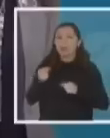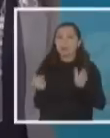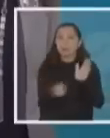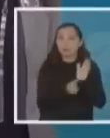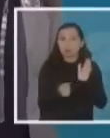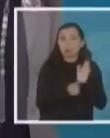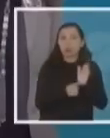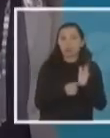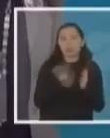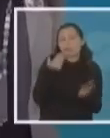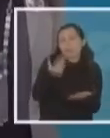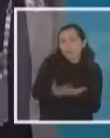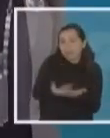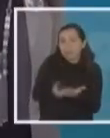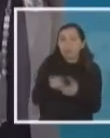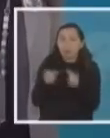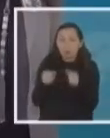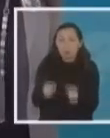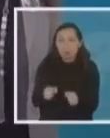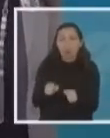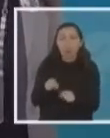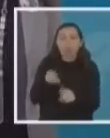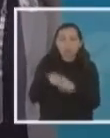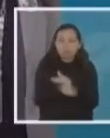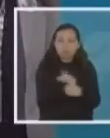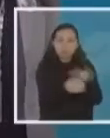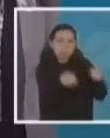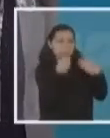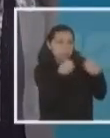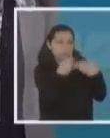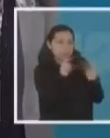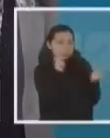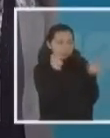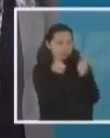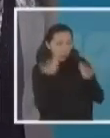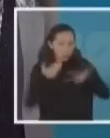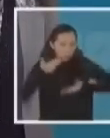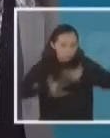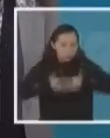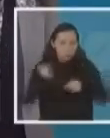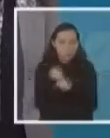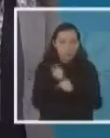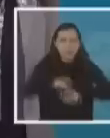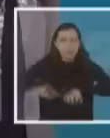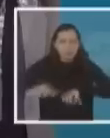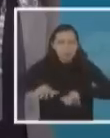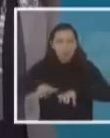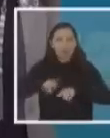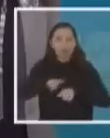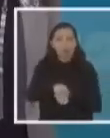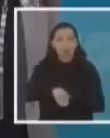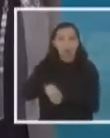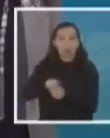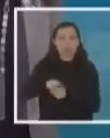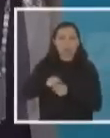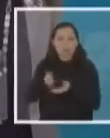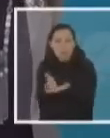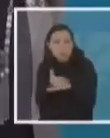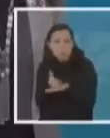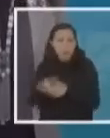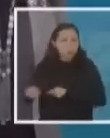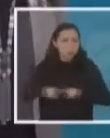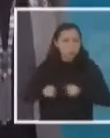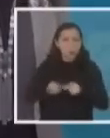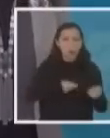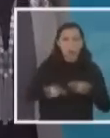esto. Esto se va a ir conociendo, ya lo escuchaban ustedes, de la ministra del Trabajo y Previsión Social en los próximos días con la promulgación, y obviamente vamos a